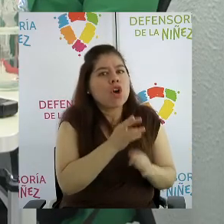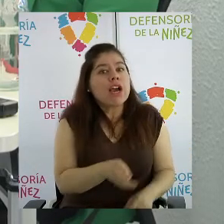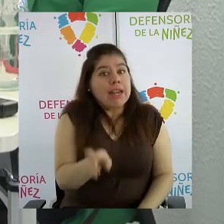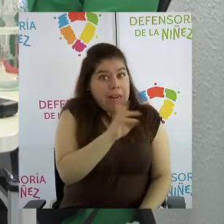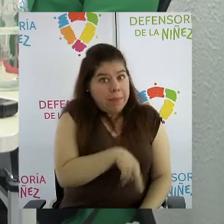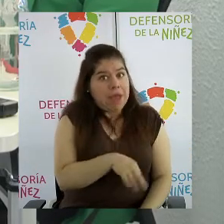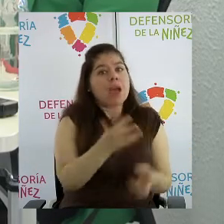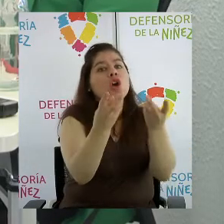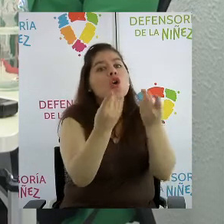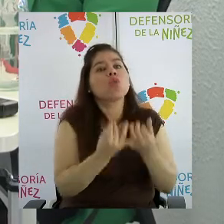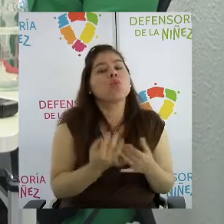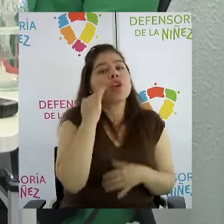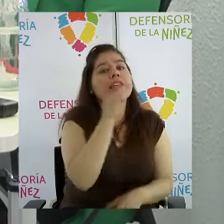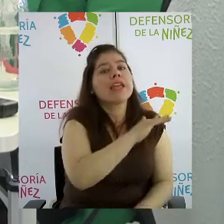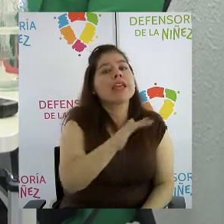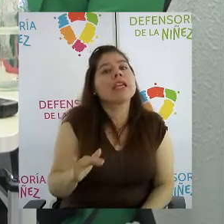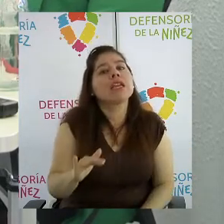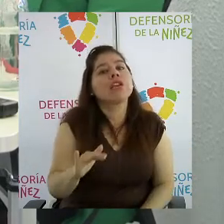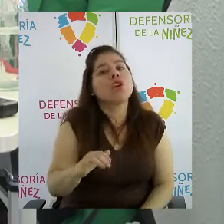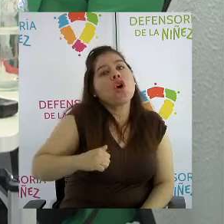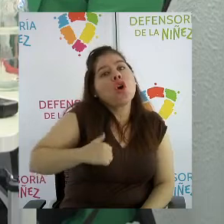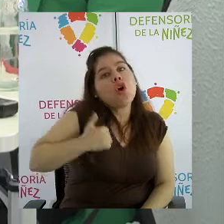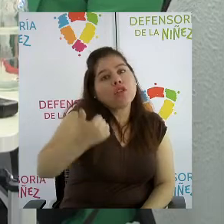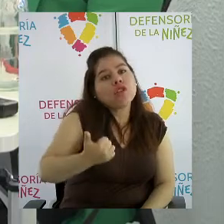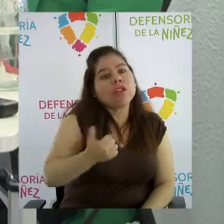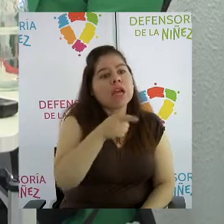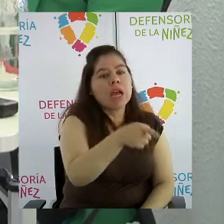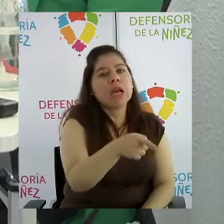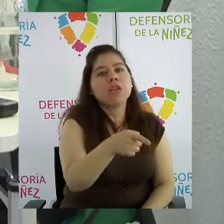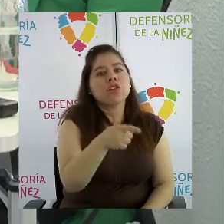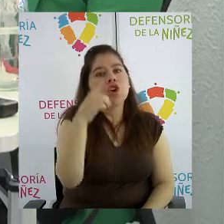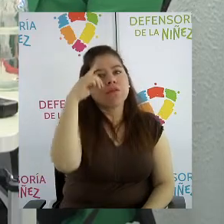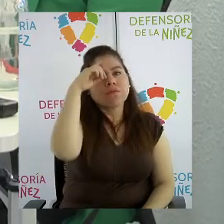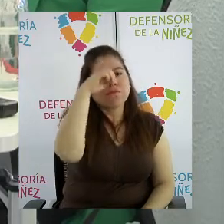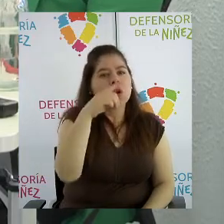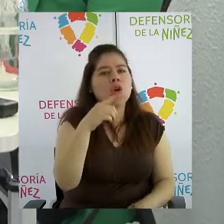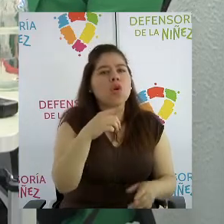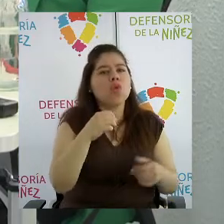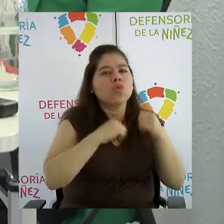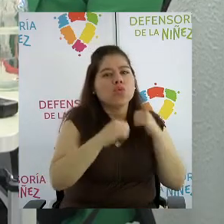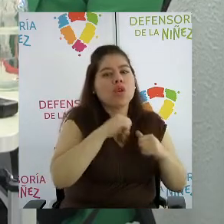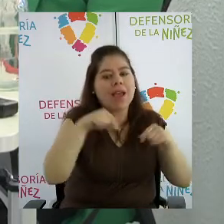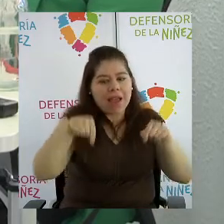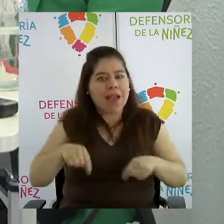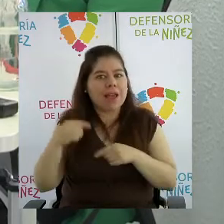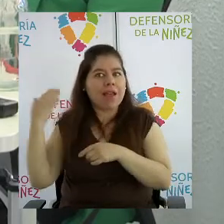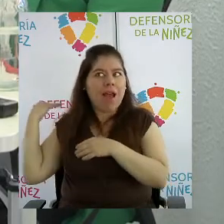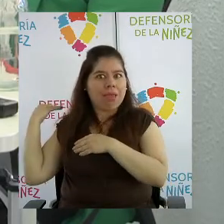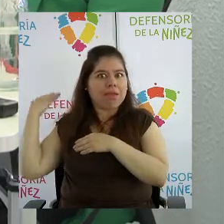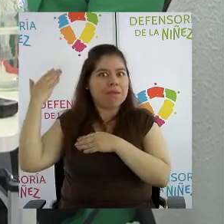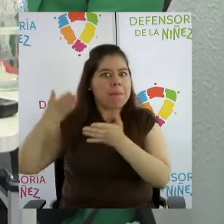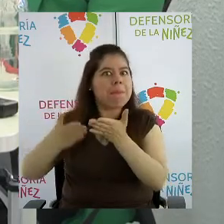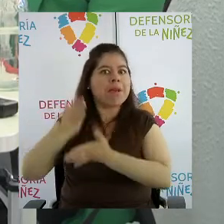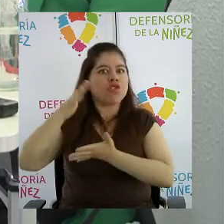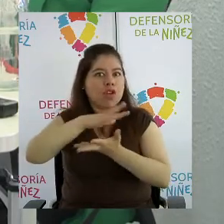cifras de niños y adolescentes heridos o casos tras el estallido social. Sí, a ver,